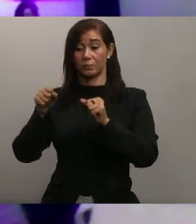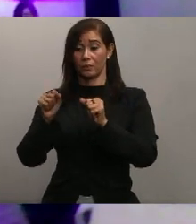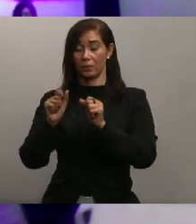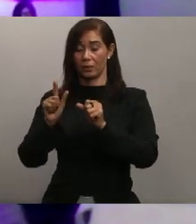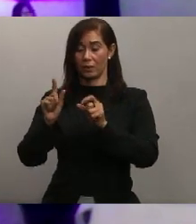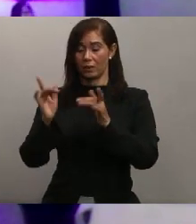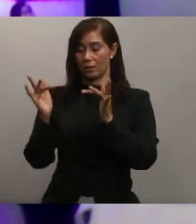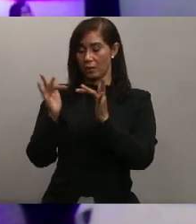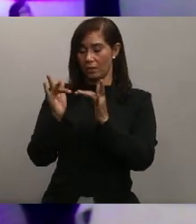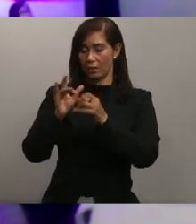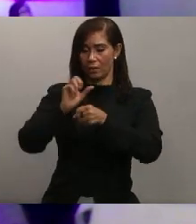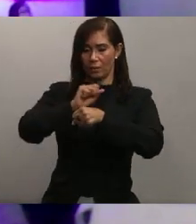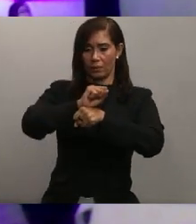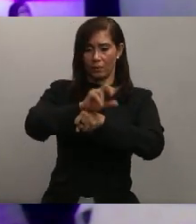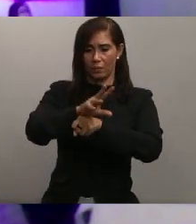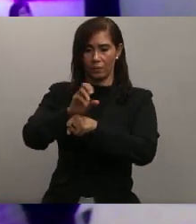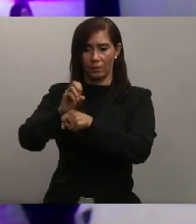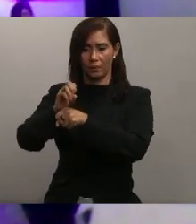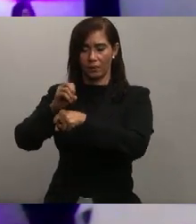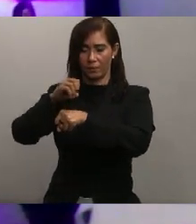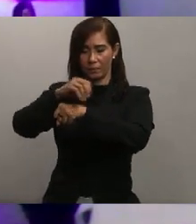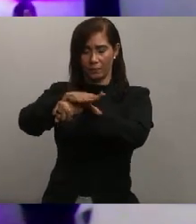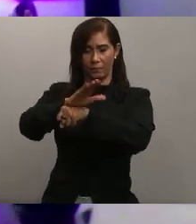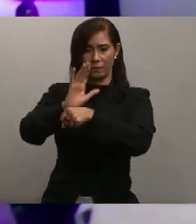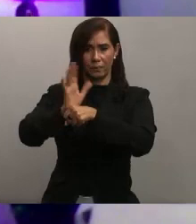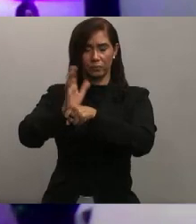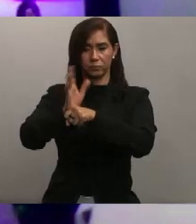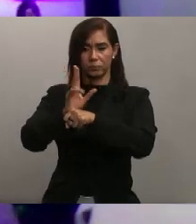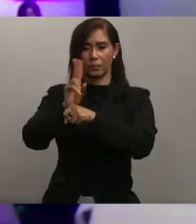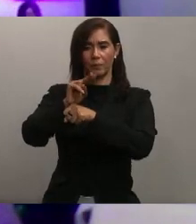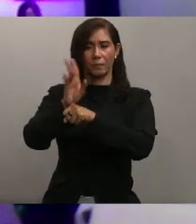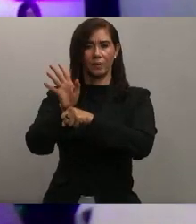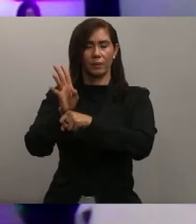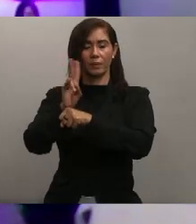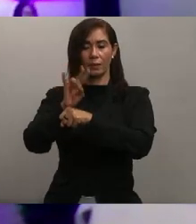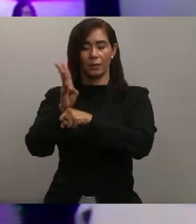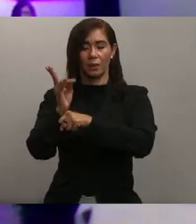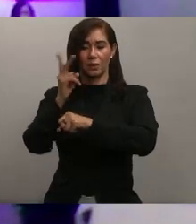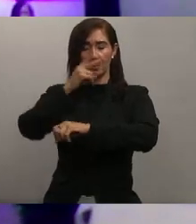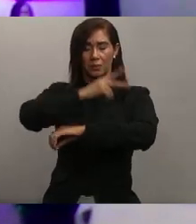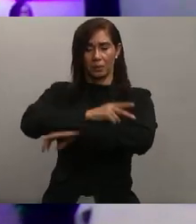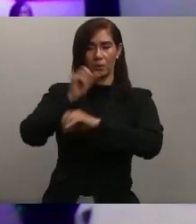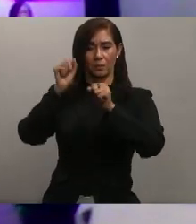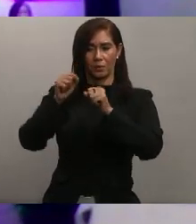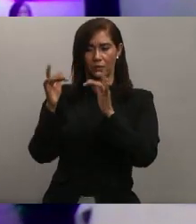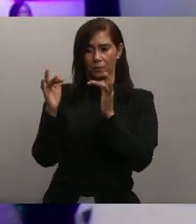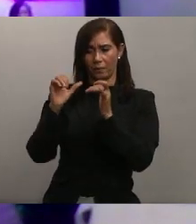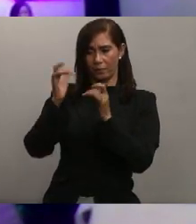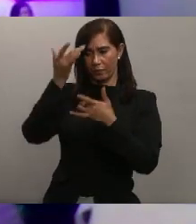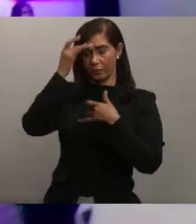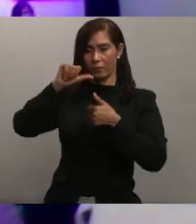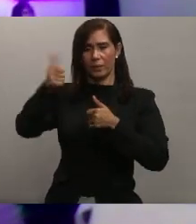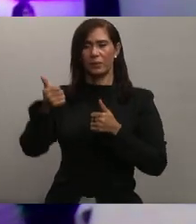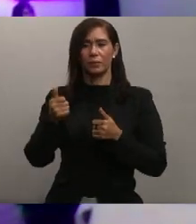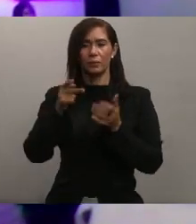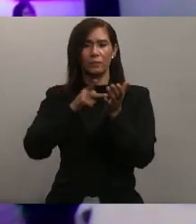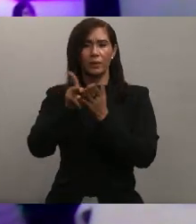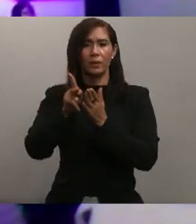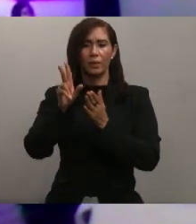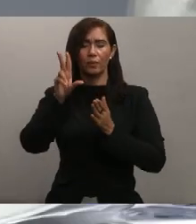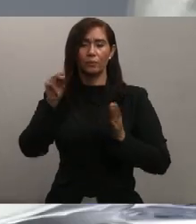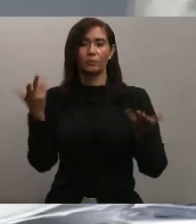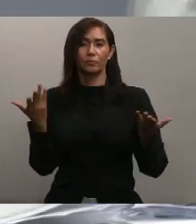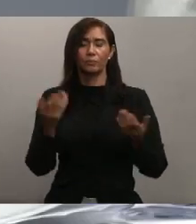por espacio de 15 a 24 días. ¿Cuál es la realidad de estos pacientes que son dados de alta? Muchas gracias.